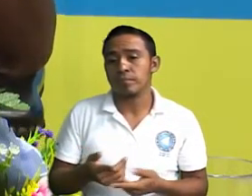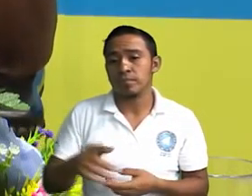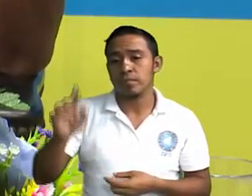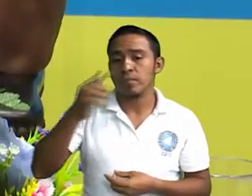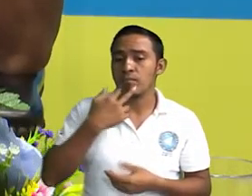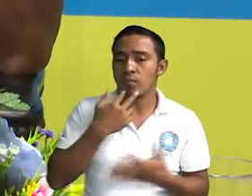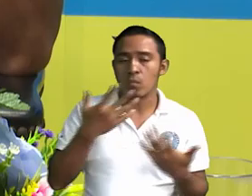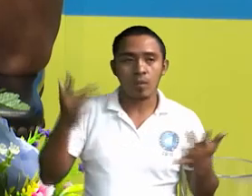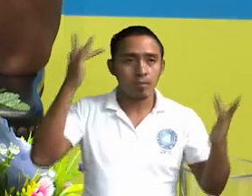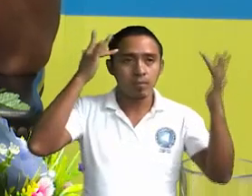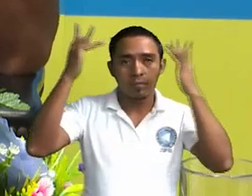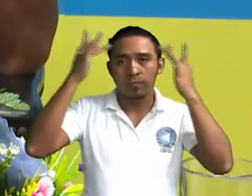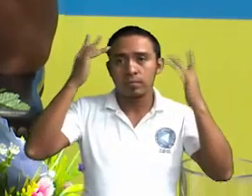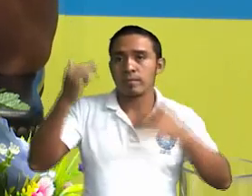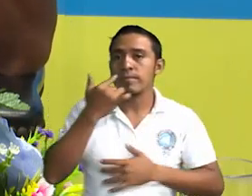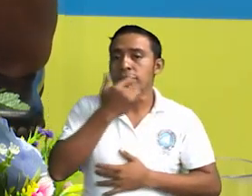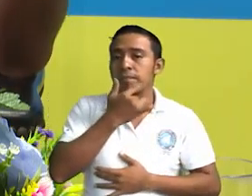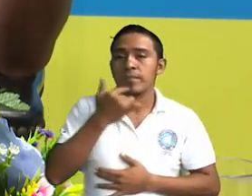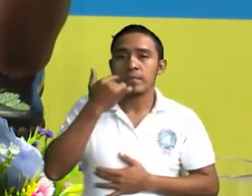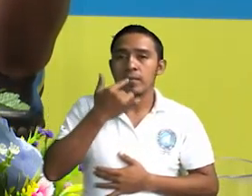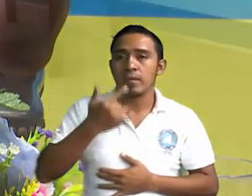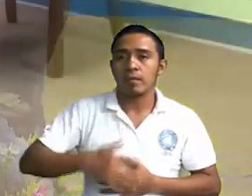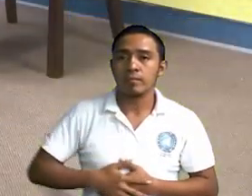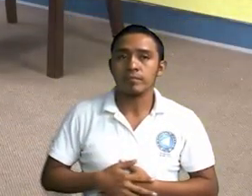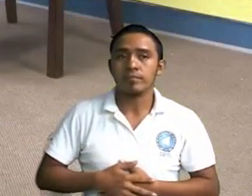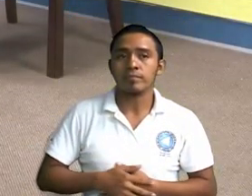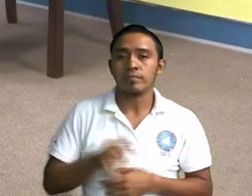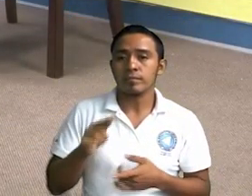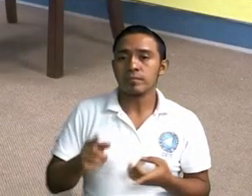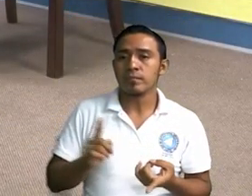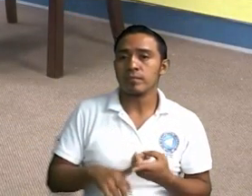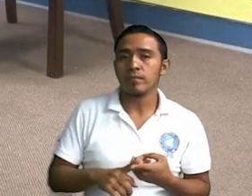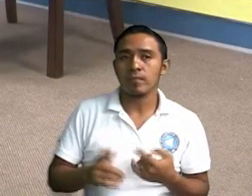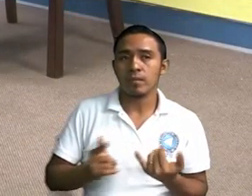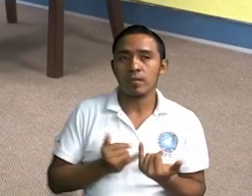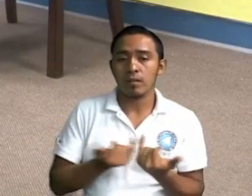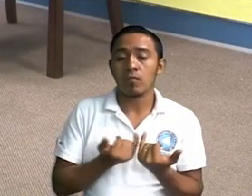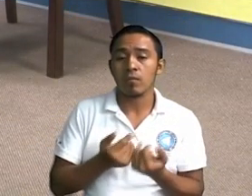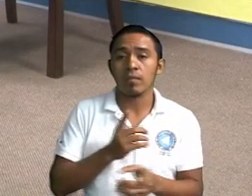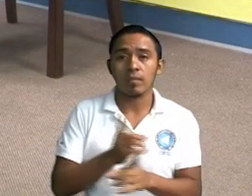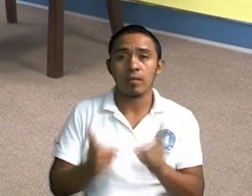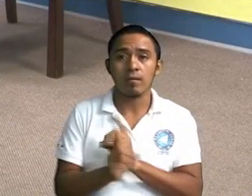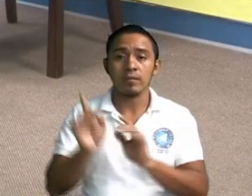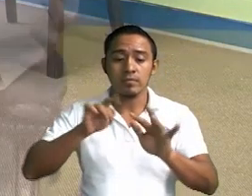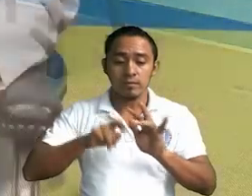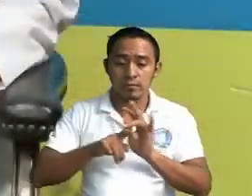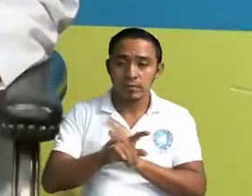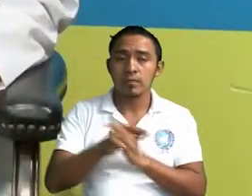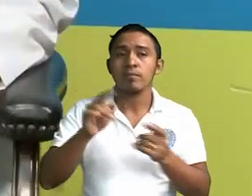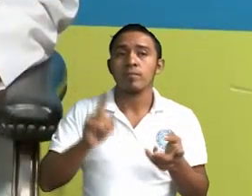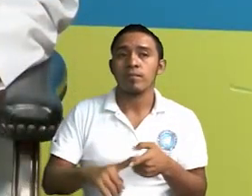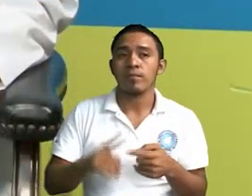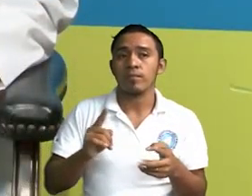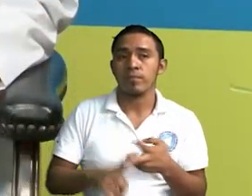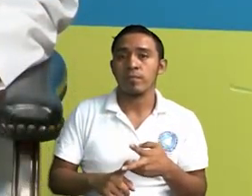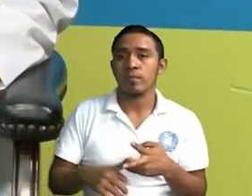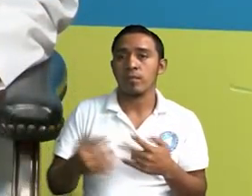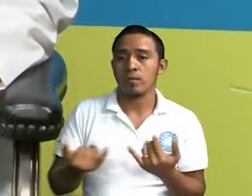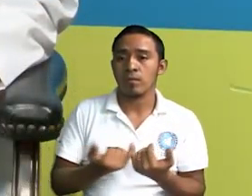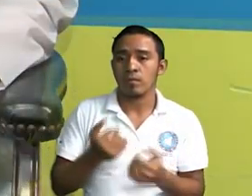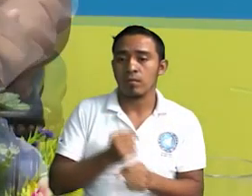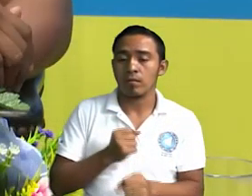preocupado en su salud bucal así y ahí tiene que entrar también el psicólogo y obviamente ahí ustedes también